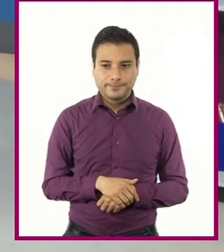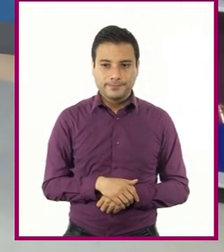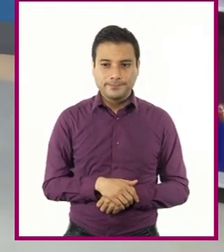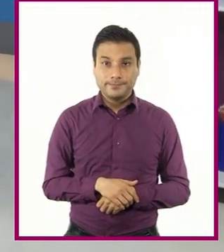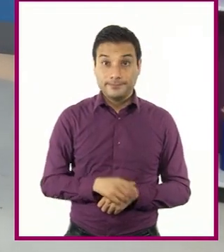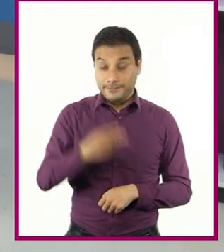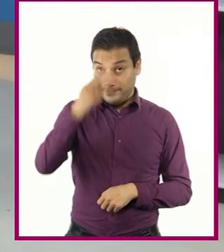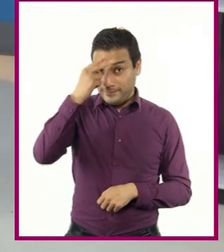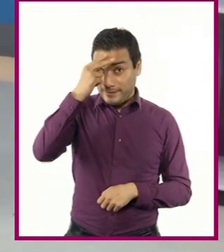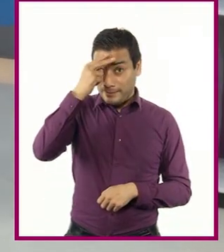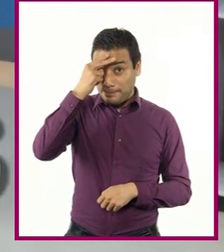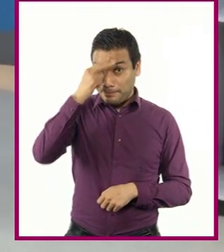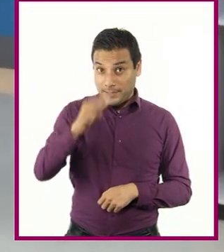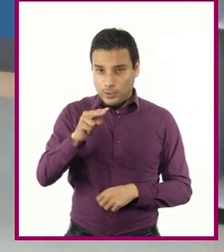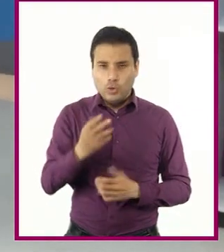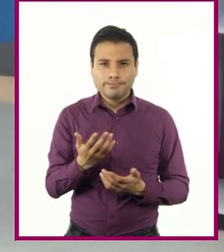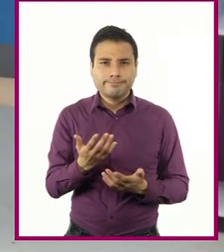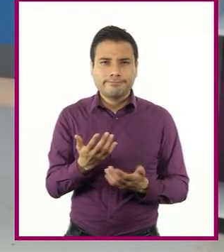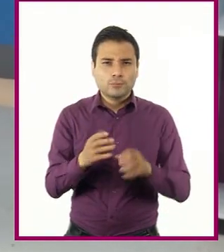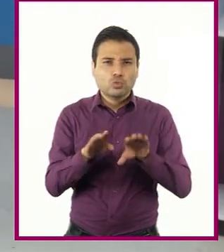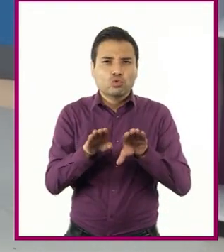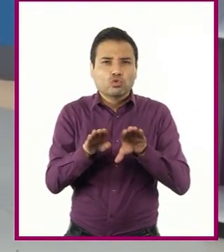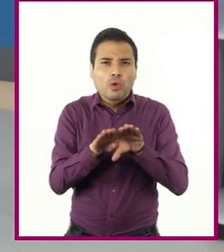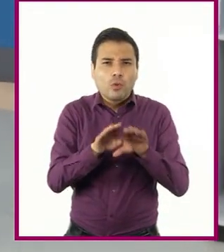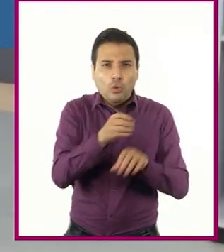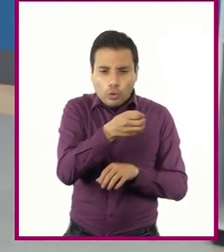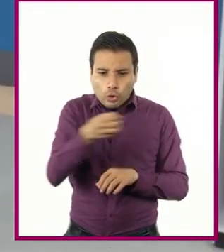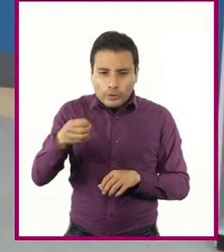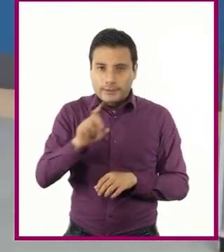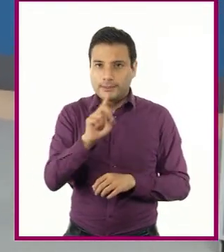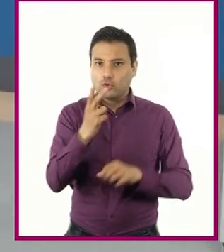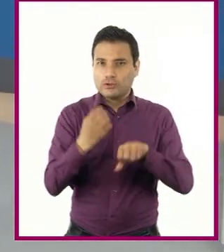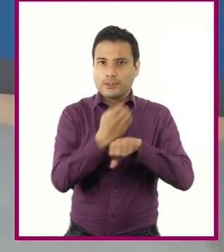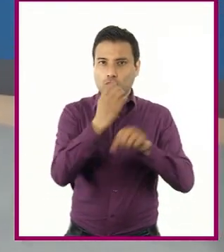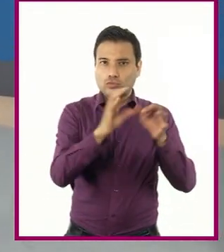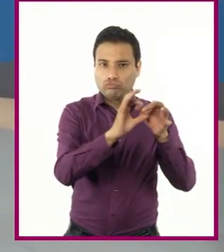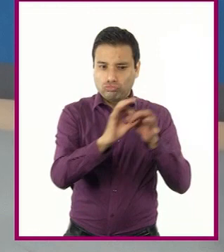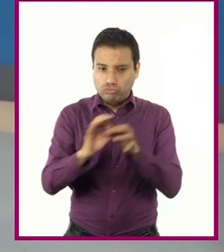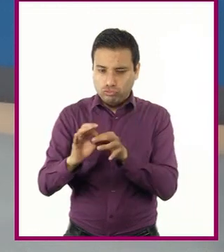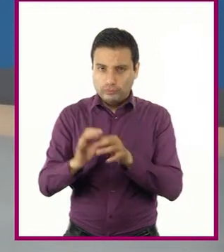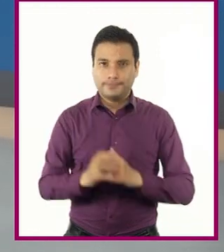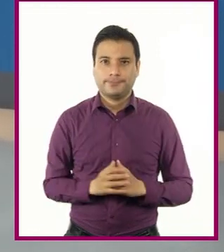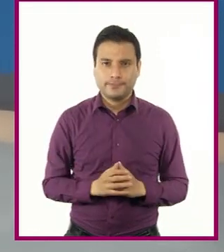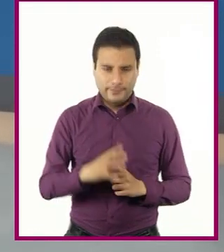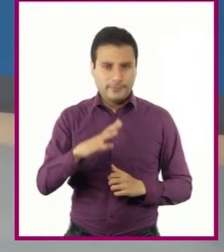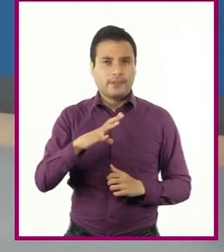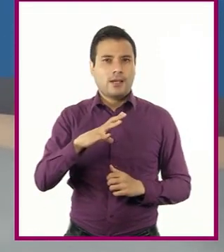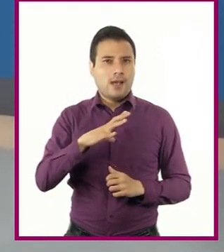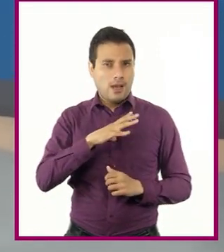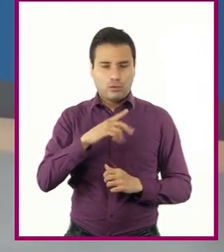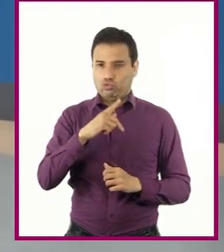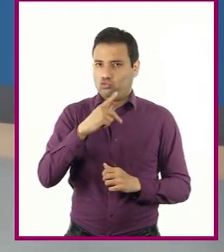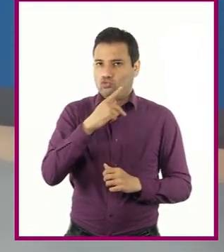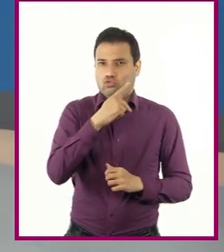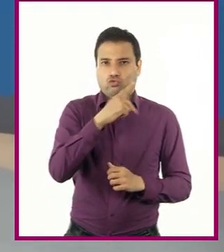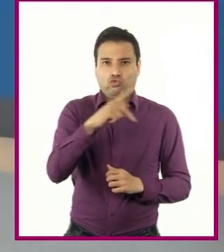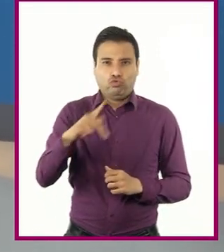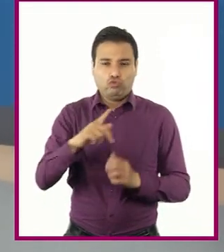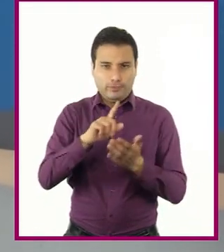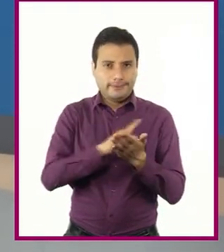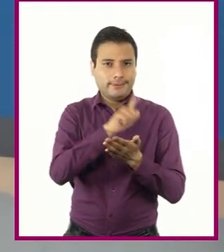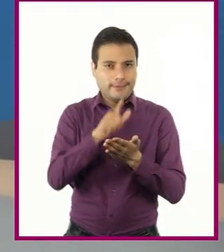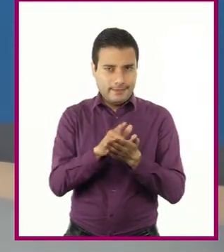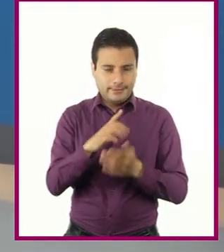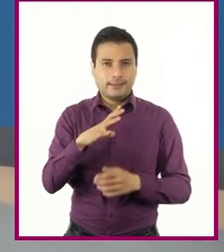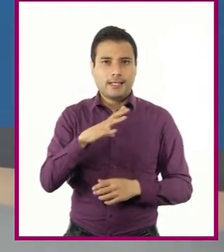México es el producto de la unión de 32 estados, cada uno de los cuales tiene leyes propias para regirse al interior, pero